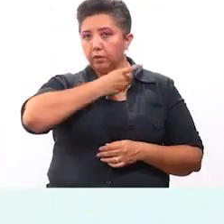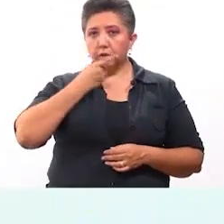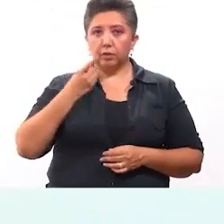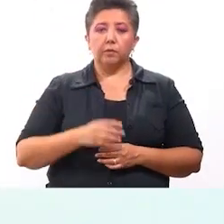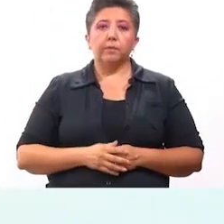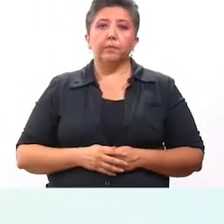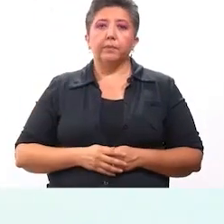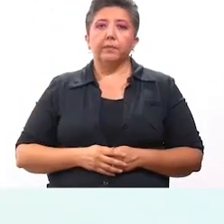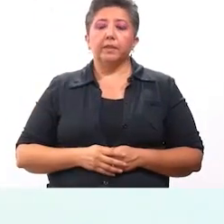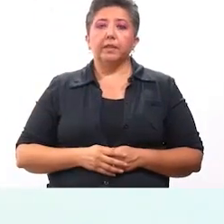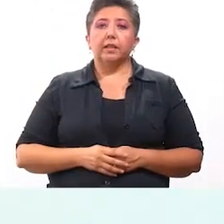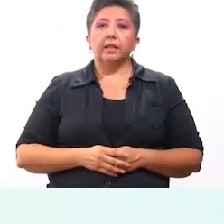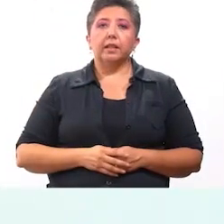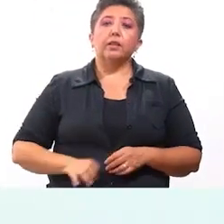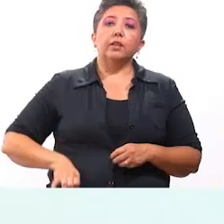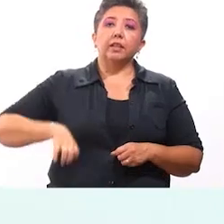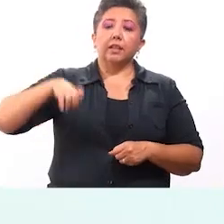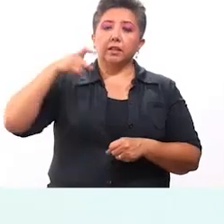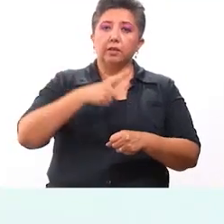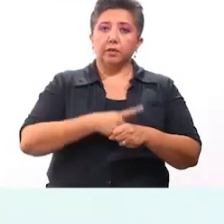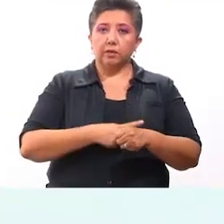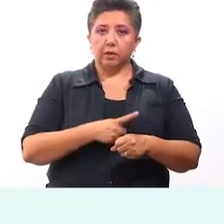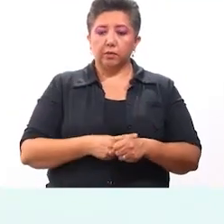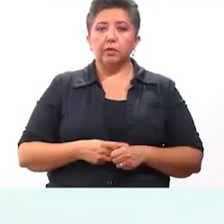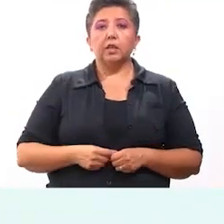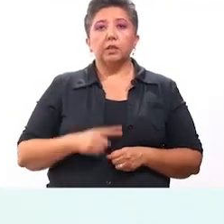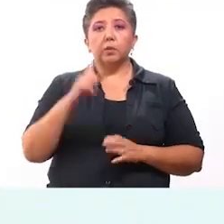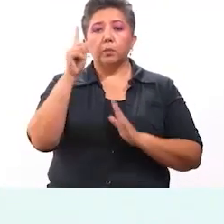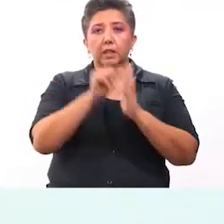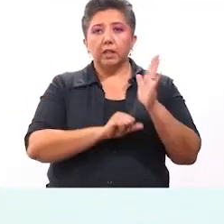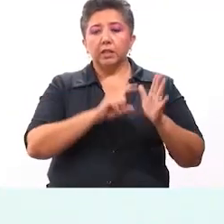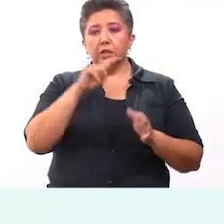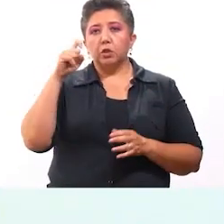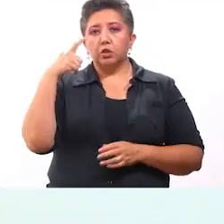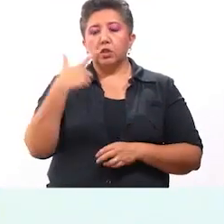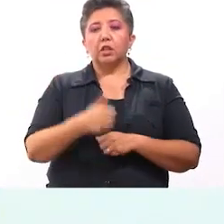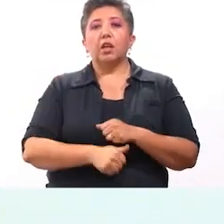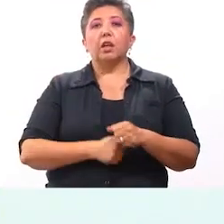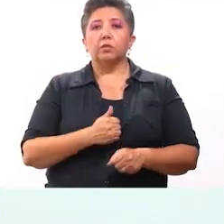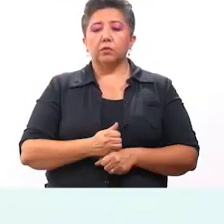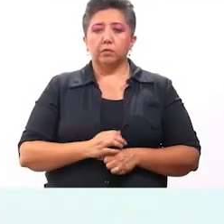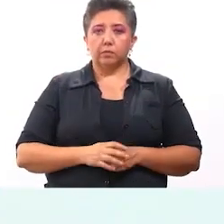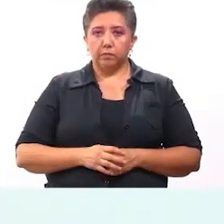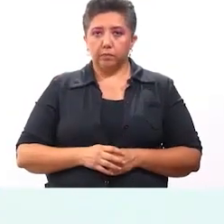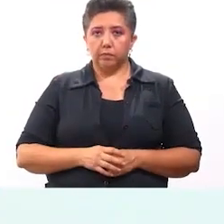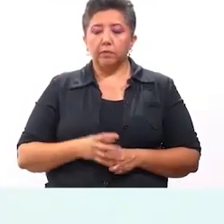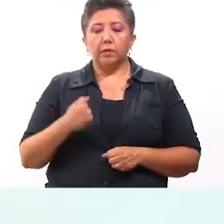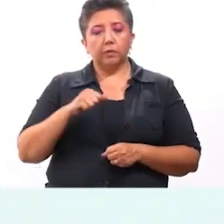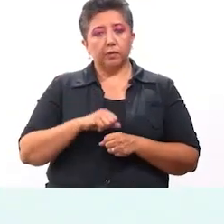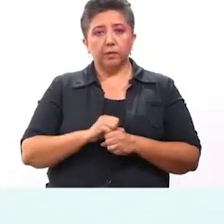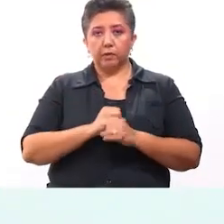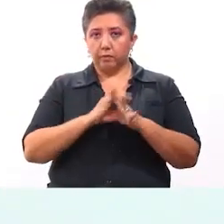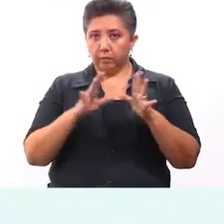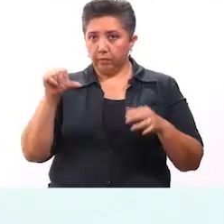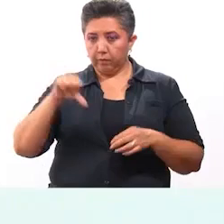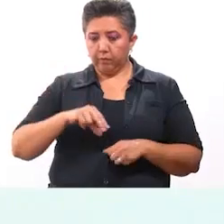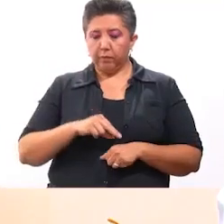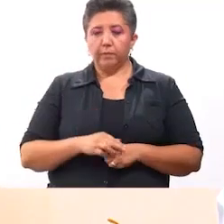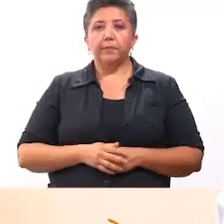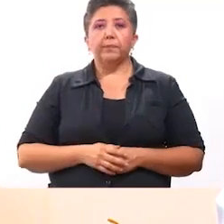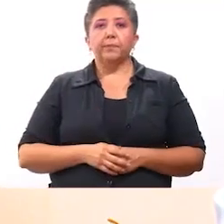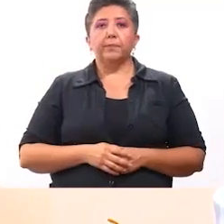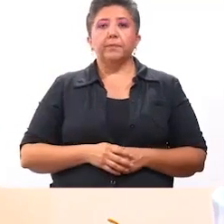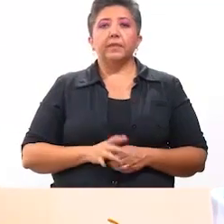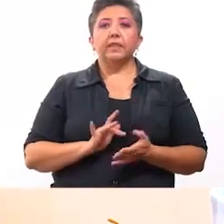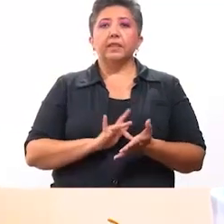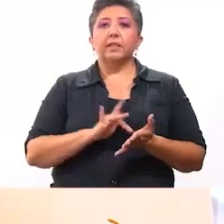de diagnóstico. El rango de edad de los casos es de 1 mes a 107 años. Este es el informe del día de hoy, doctor.